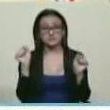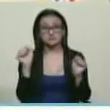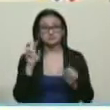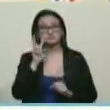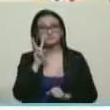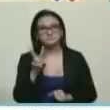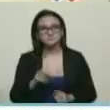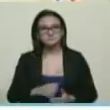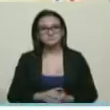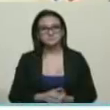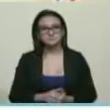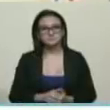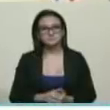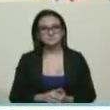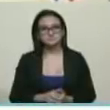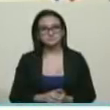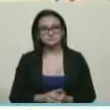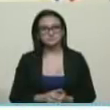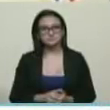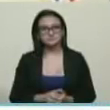hemos observado,